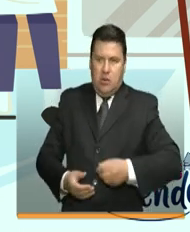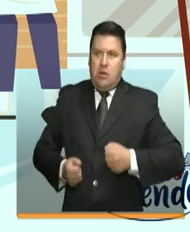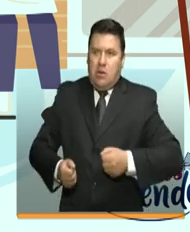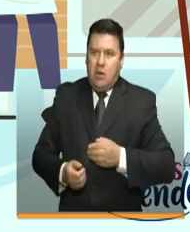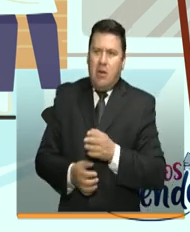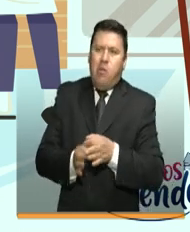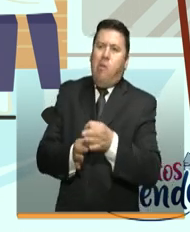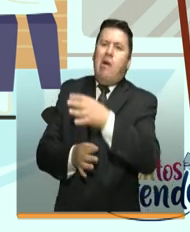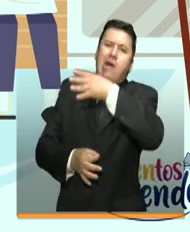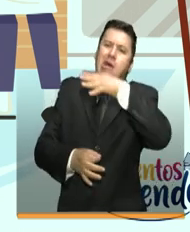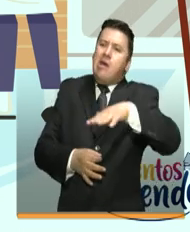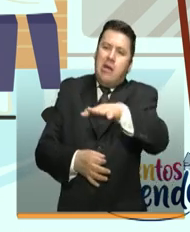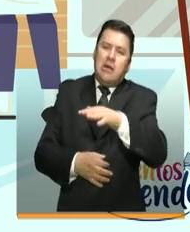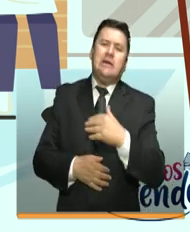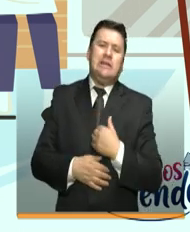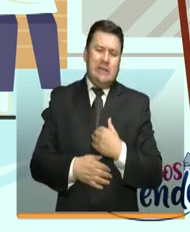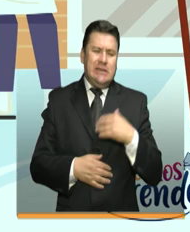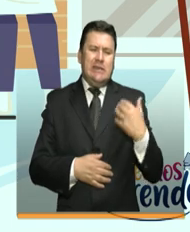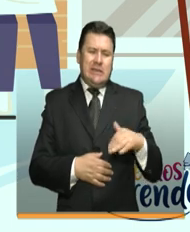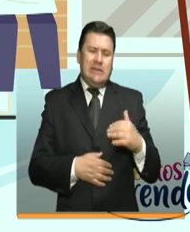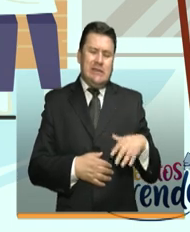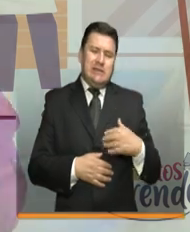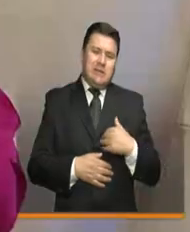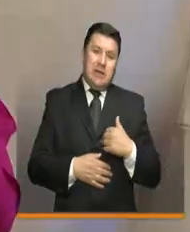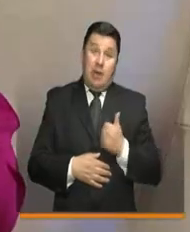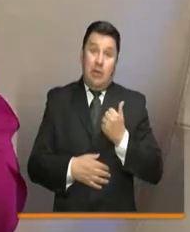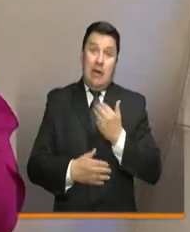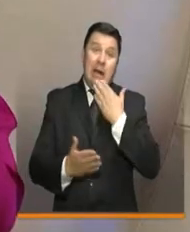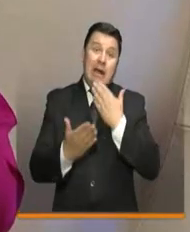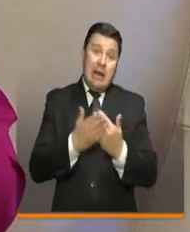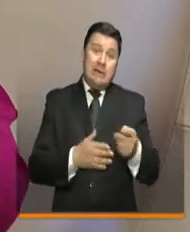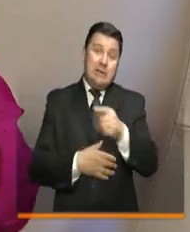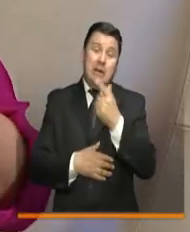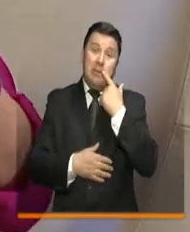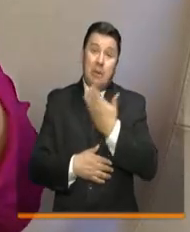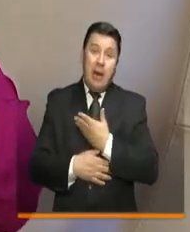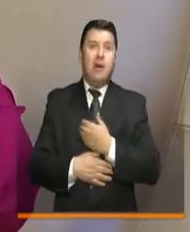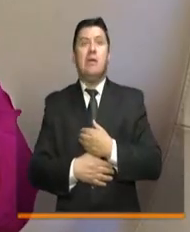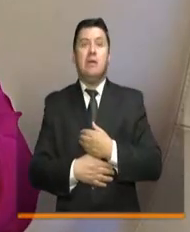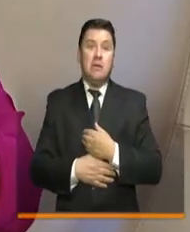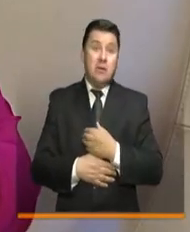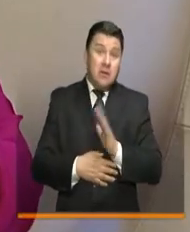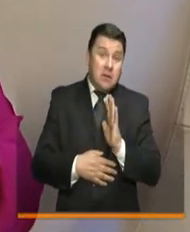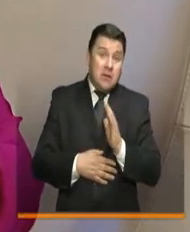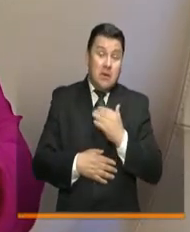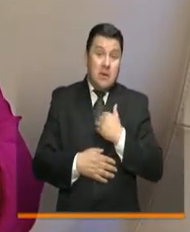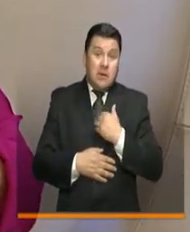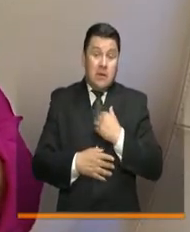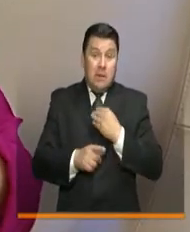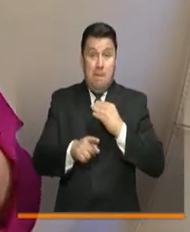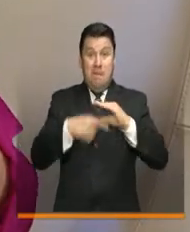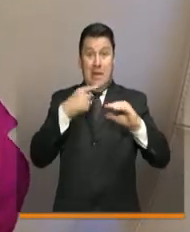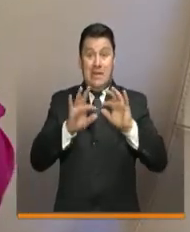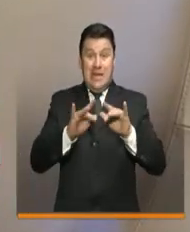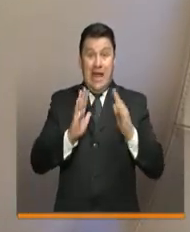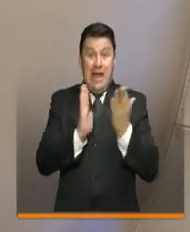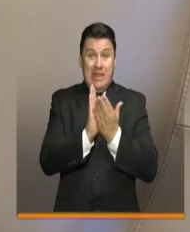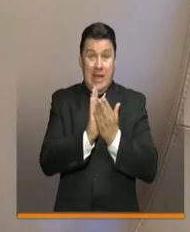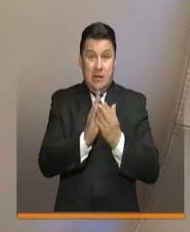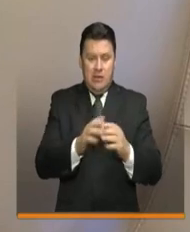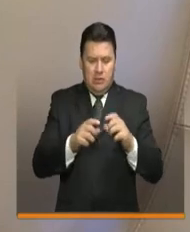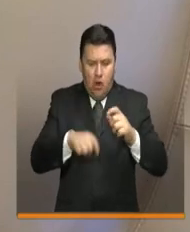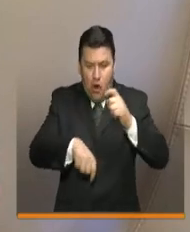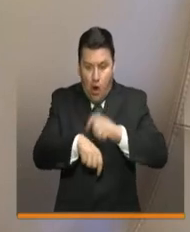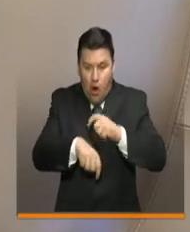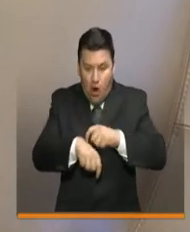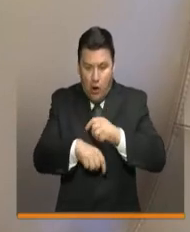presidente, y aprovecho para mandarles de verdad un mensaje con cariño y convicción a los padres, cuando les llegue el mensaje de la Secretaría de Educación de punto y